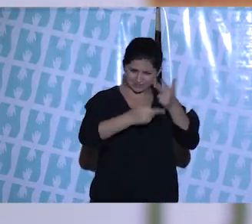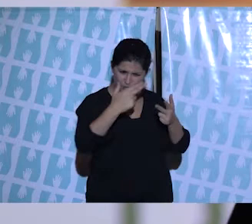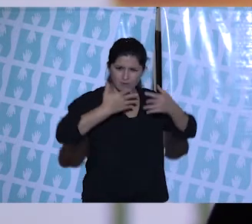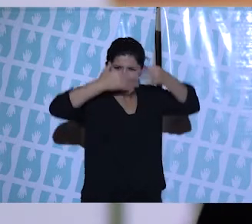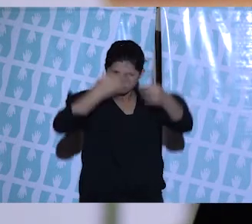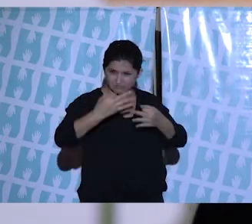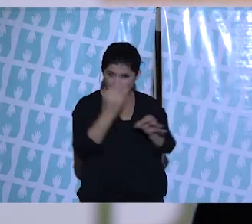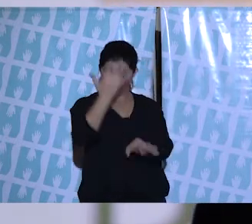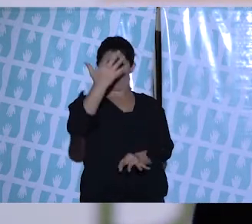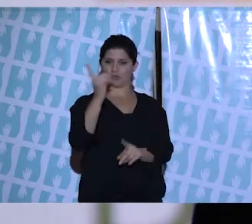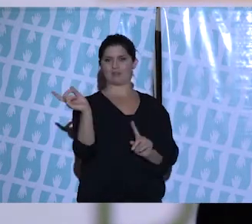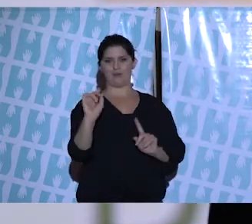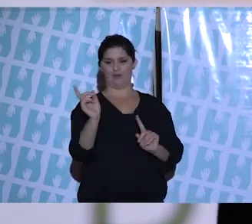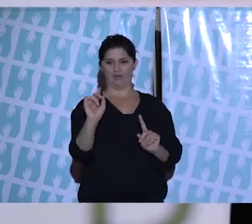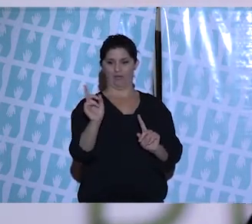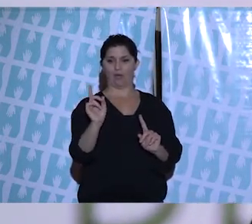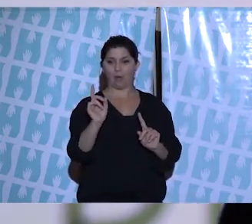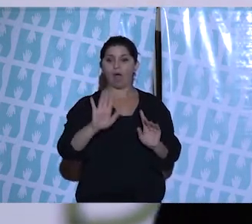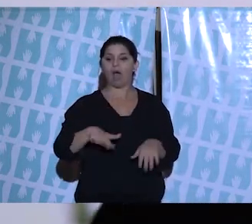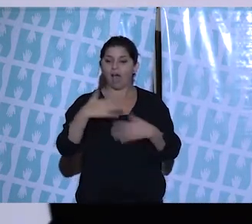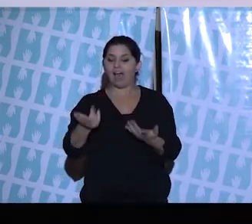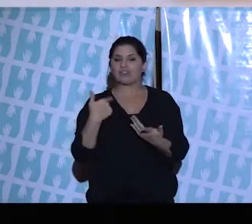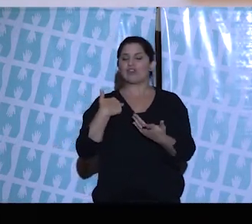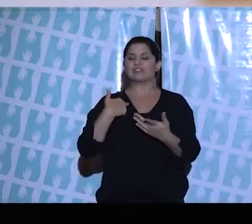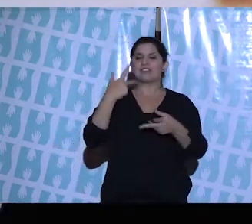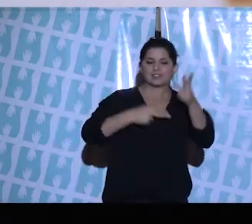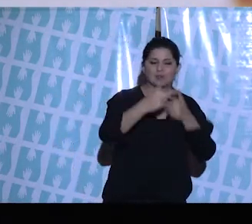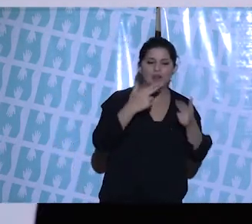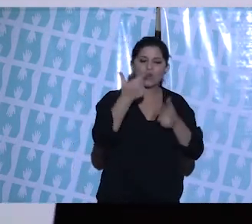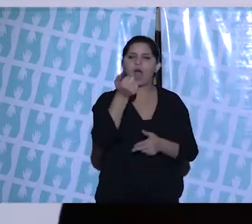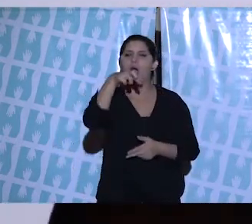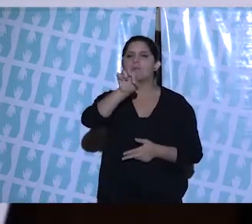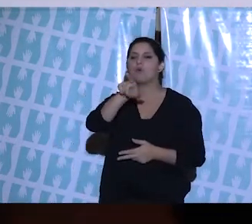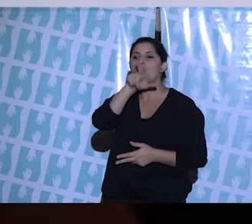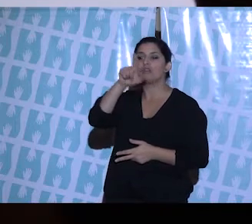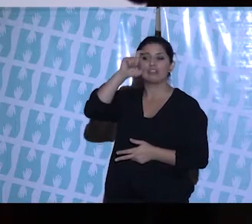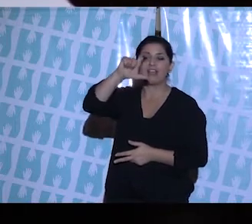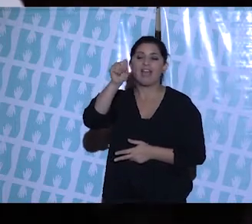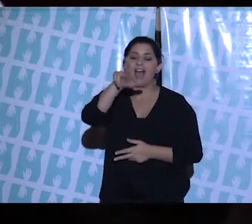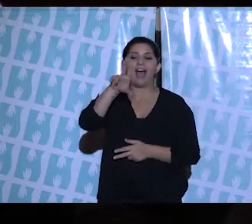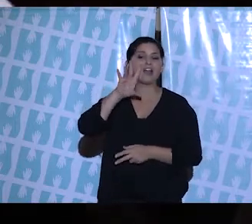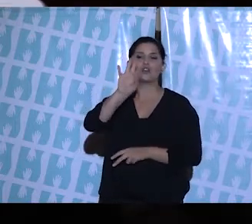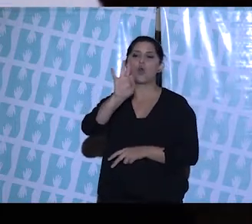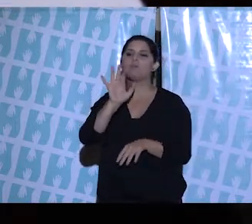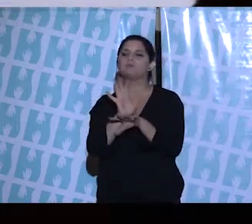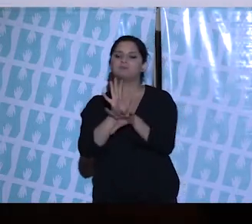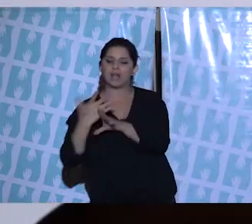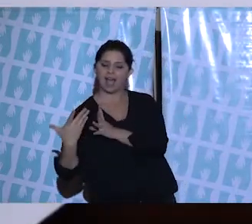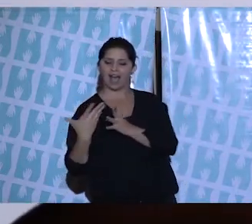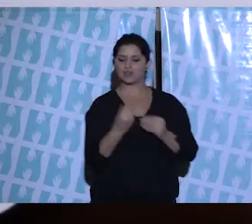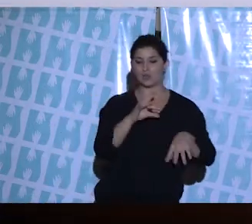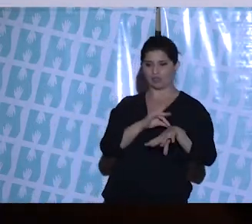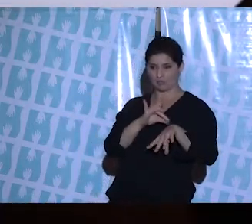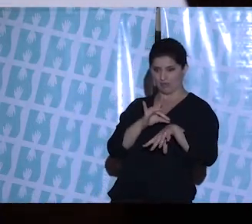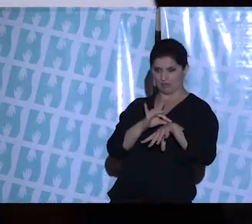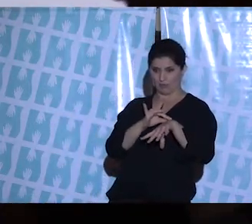médicos en general en esa época. Entonces un cirujano apotecario era como un asistente del médico, y en este caso